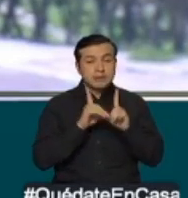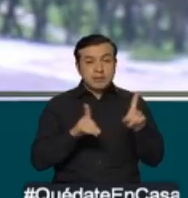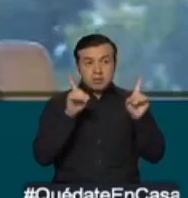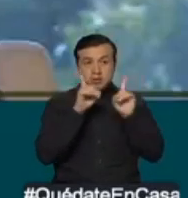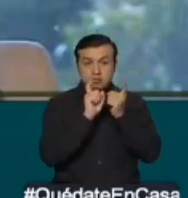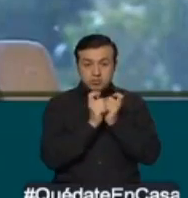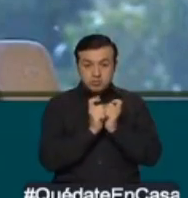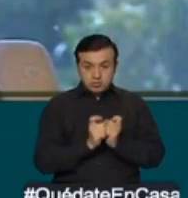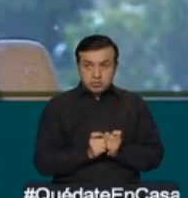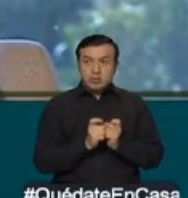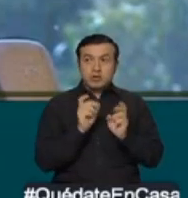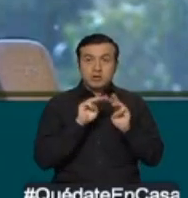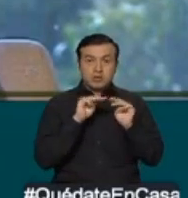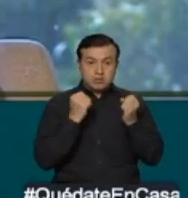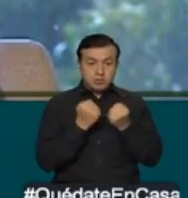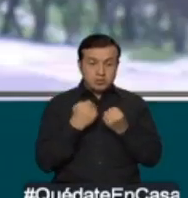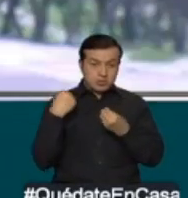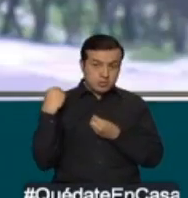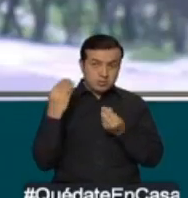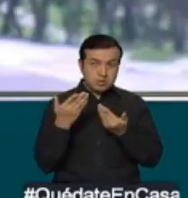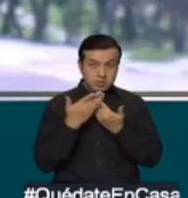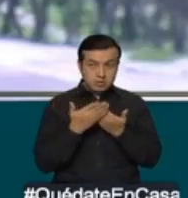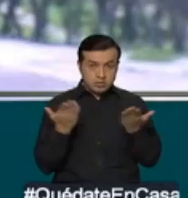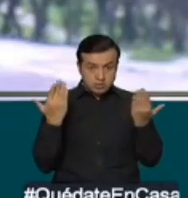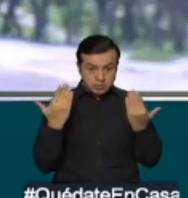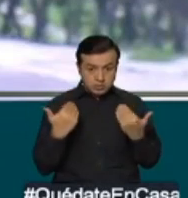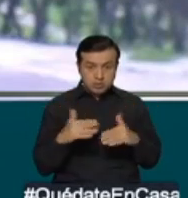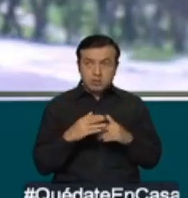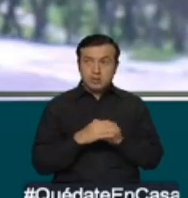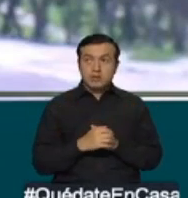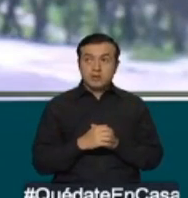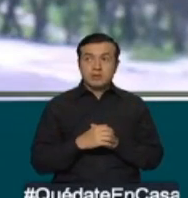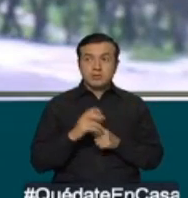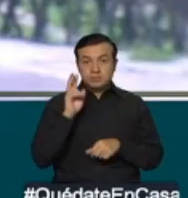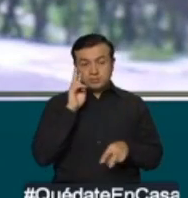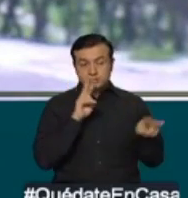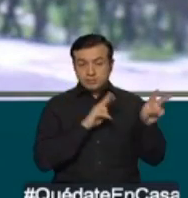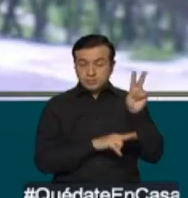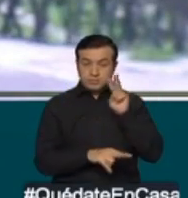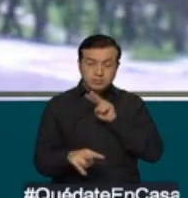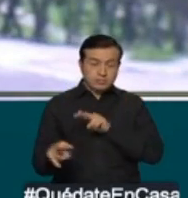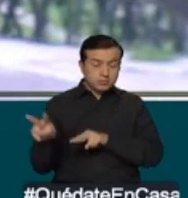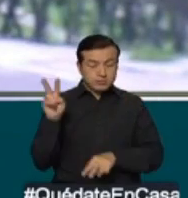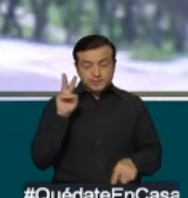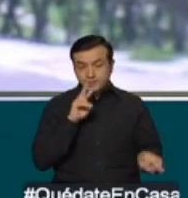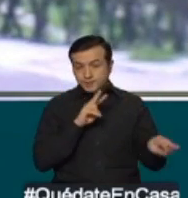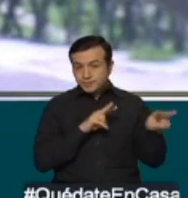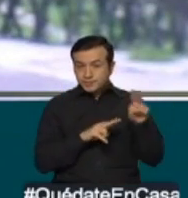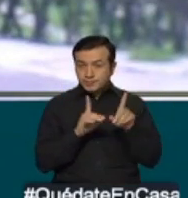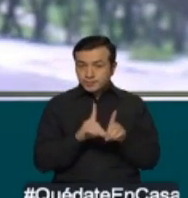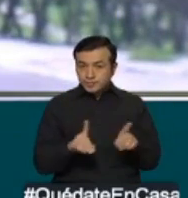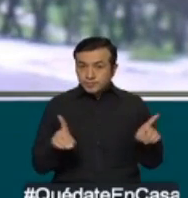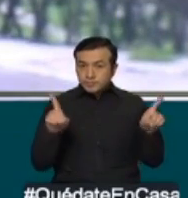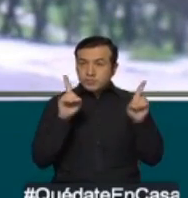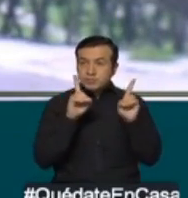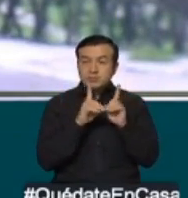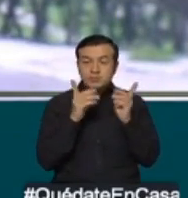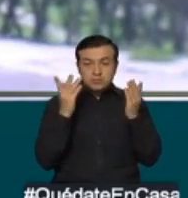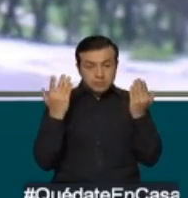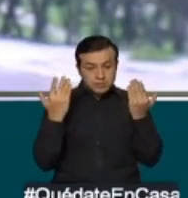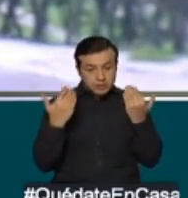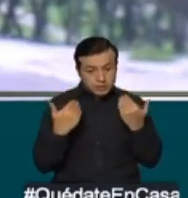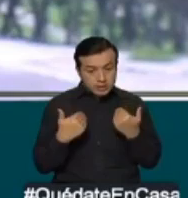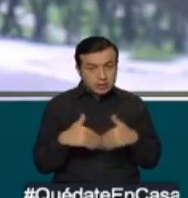datos que tiene el mes que nos ha entregado al mintel para revisar a ser una pequeña valoración de la base de datos inmediatamente